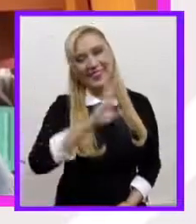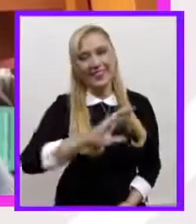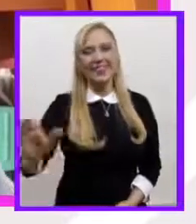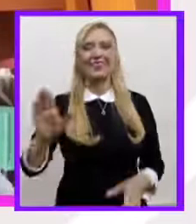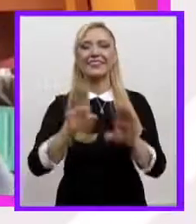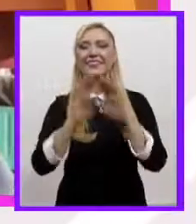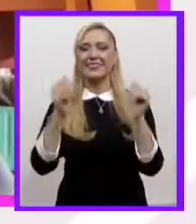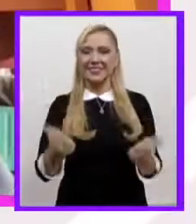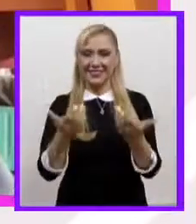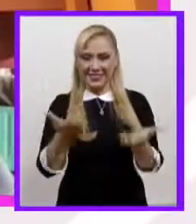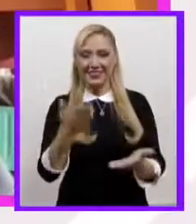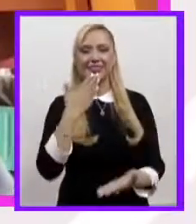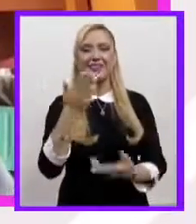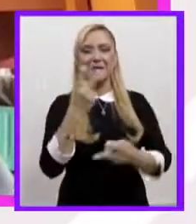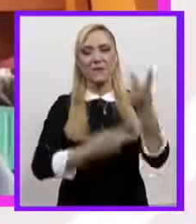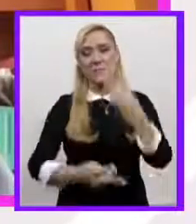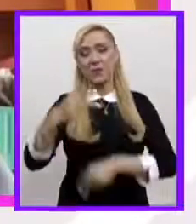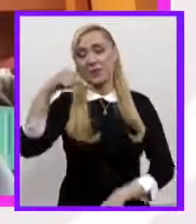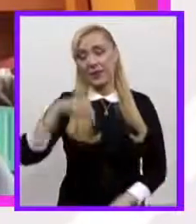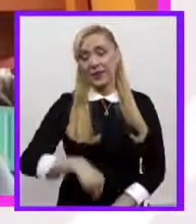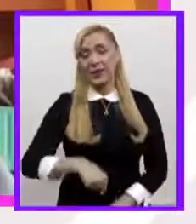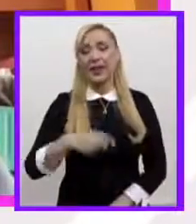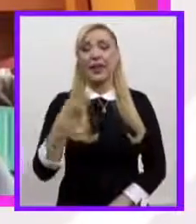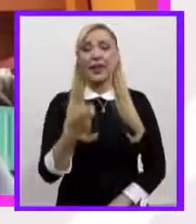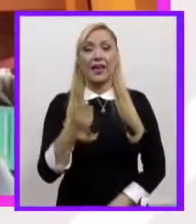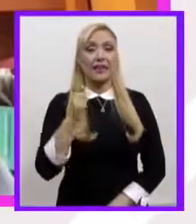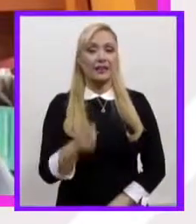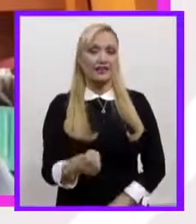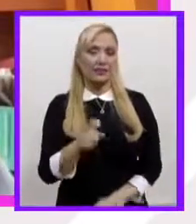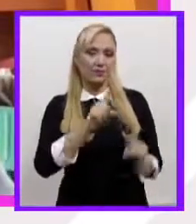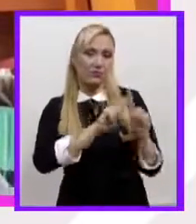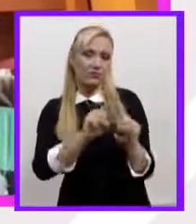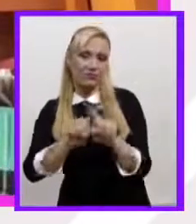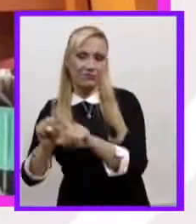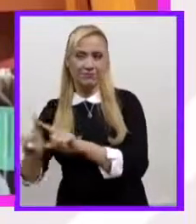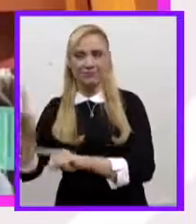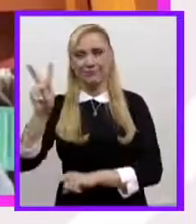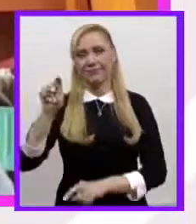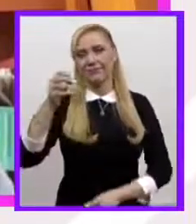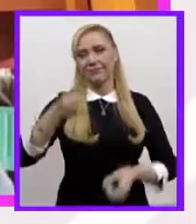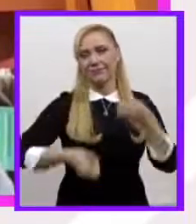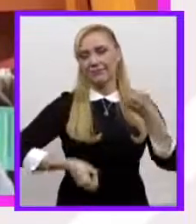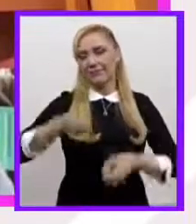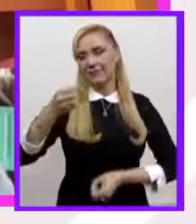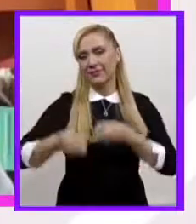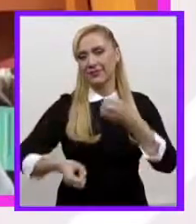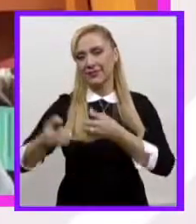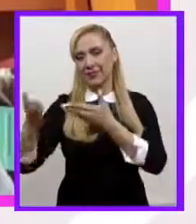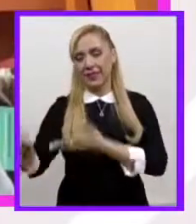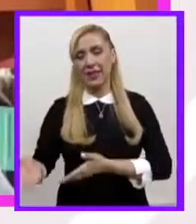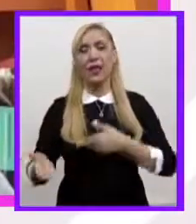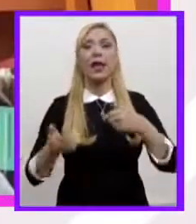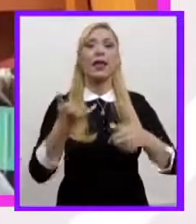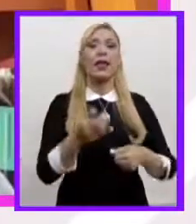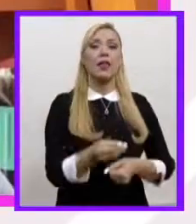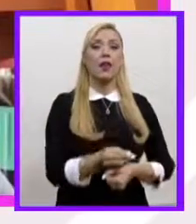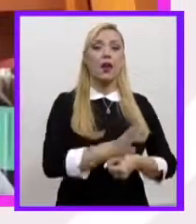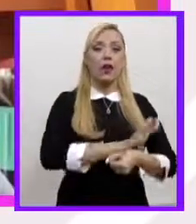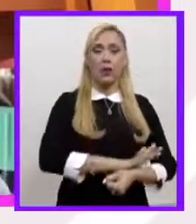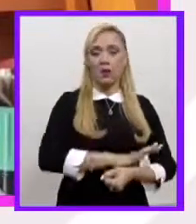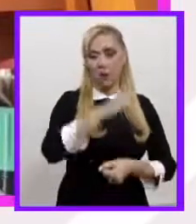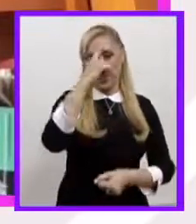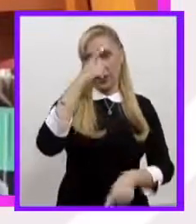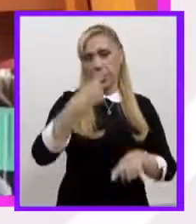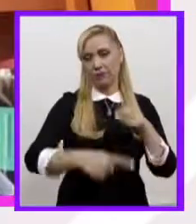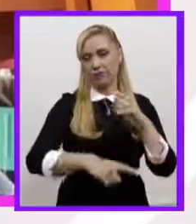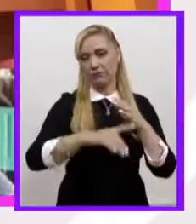¿qué tal? Bienvenido, bienvenida, bienvenide. Este es Espacio Diverso, una coproducción entre Justicia TV y el Consejo para Prevenir